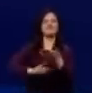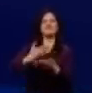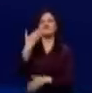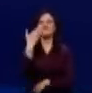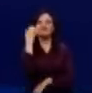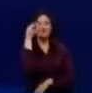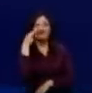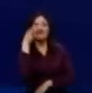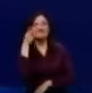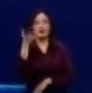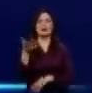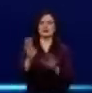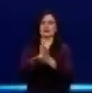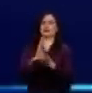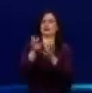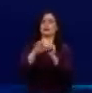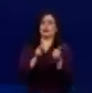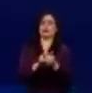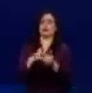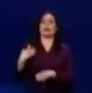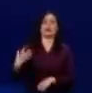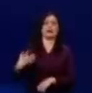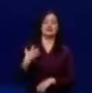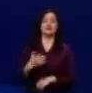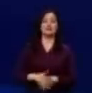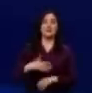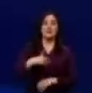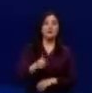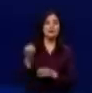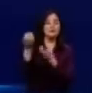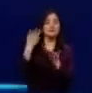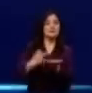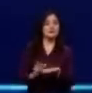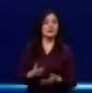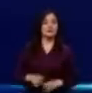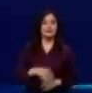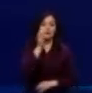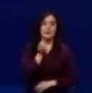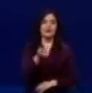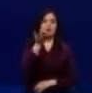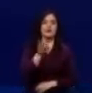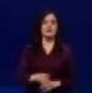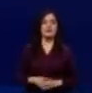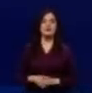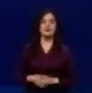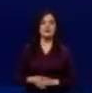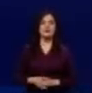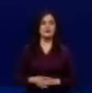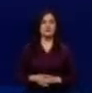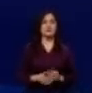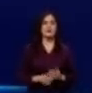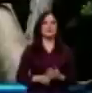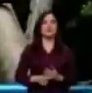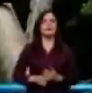las necesidades insatisfechas de este sector y de su población. Helen, ¿cómo estás? ¿Qué nos puedes adelantar? Buenos días. ¿Qué tal, Gisela?